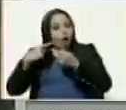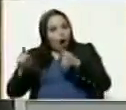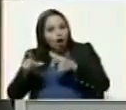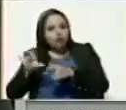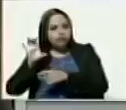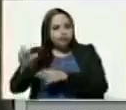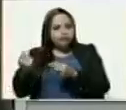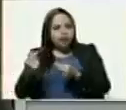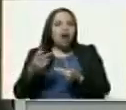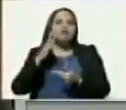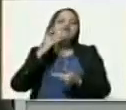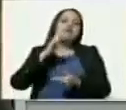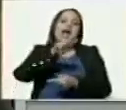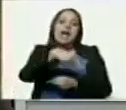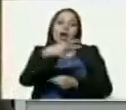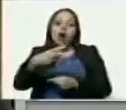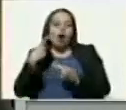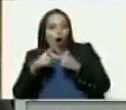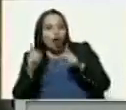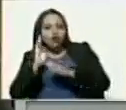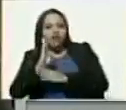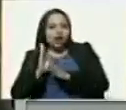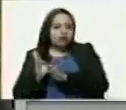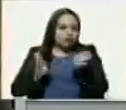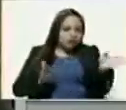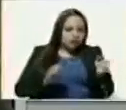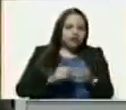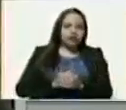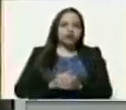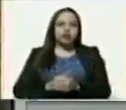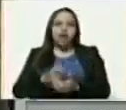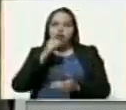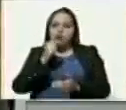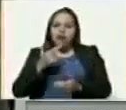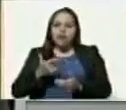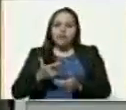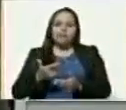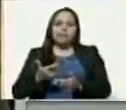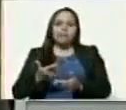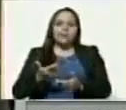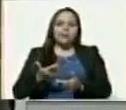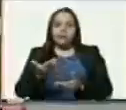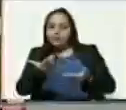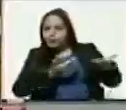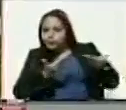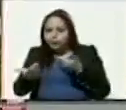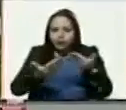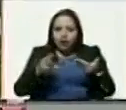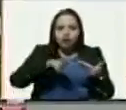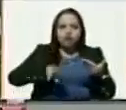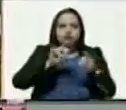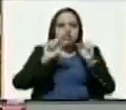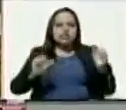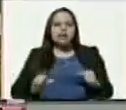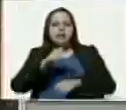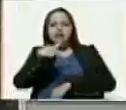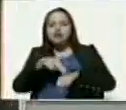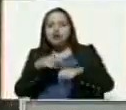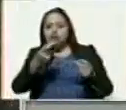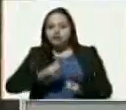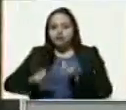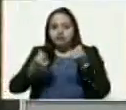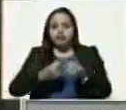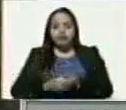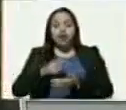Banco A, porque no está permitida todavía la transferencia interbancaria de divisas dentro del sistema financiero nacional. Si usted